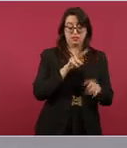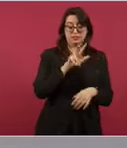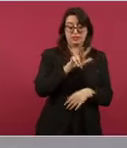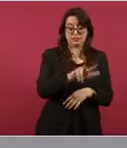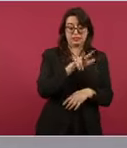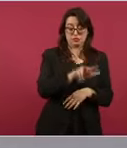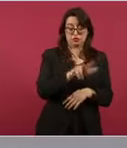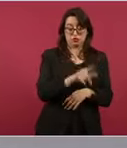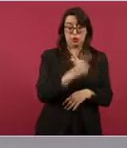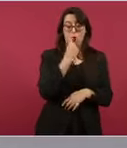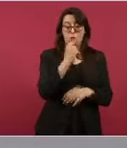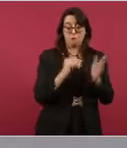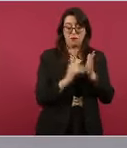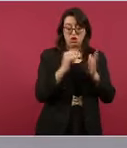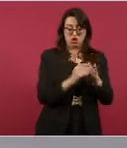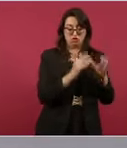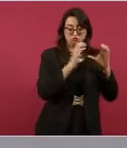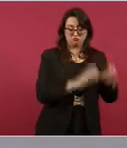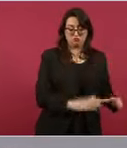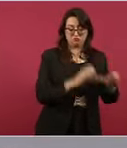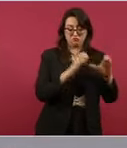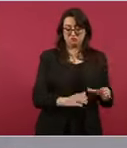en 2018 a